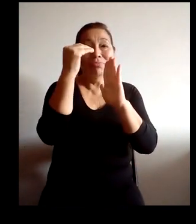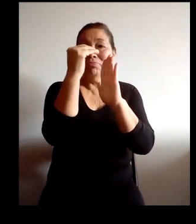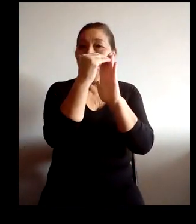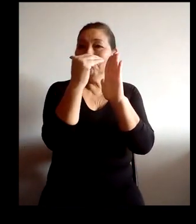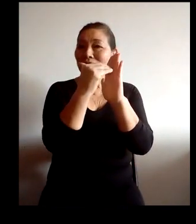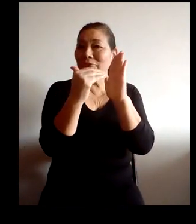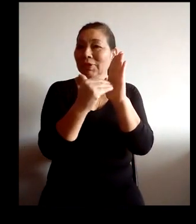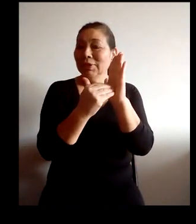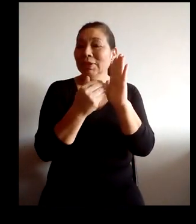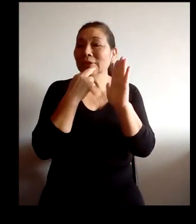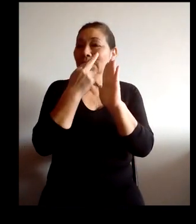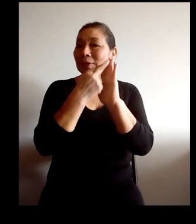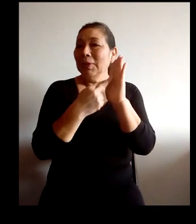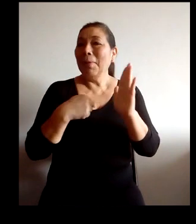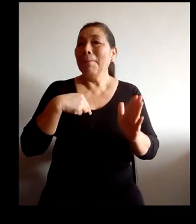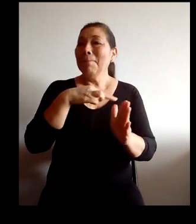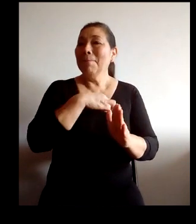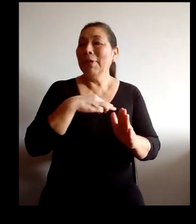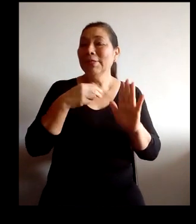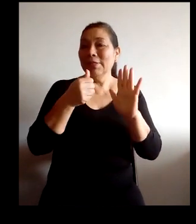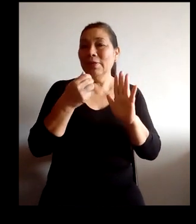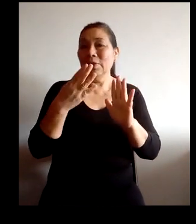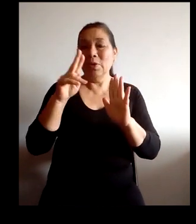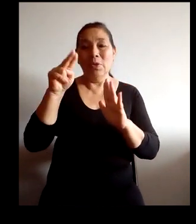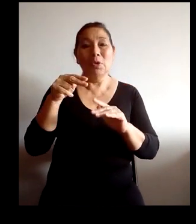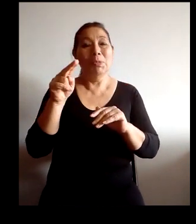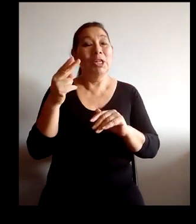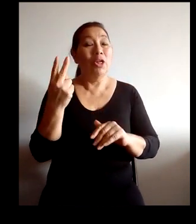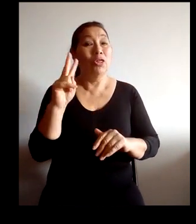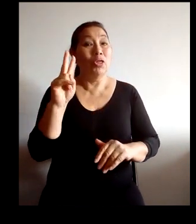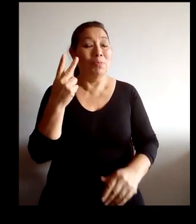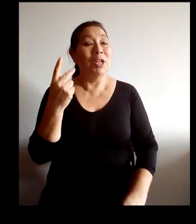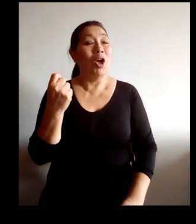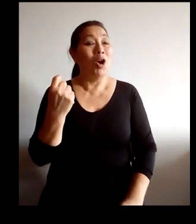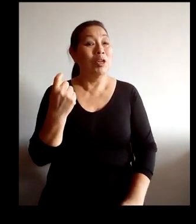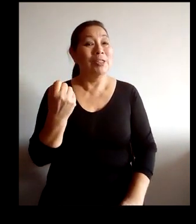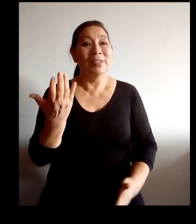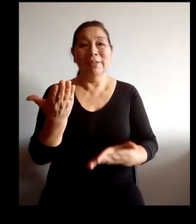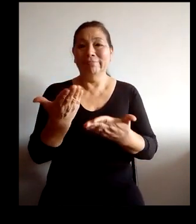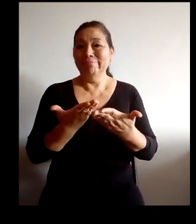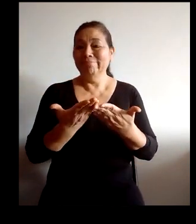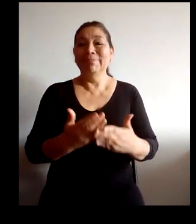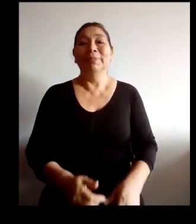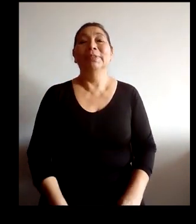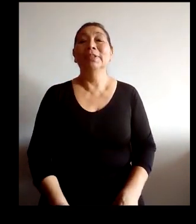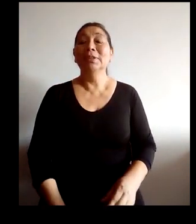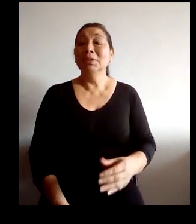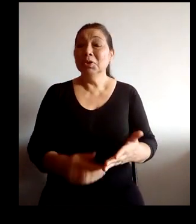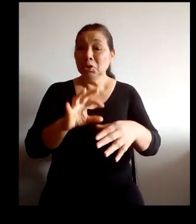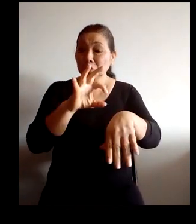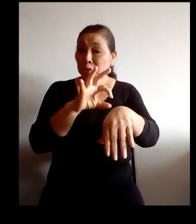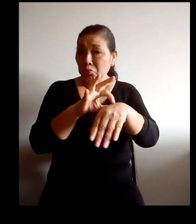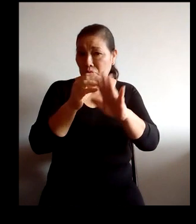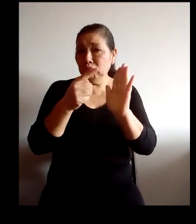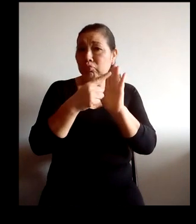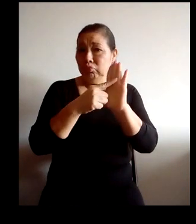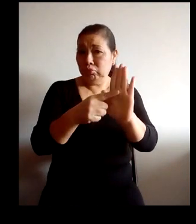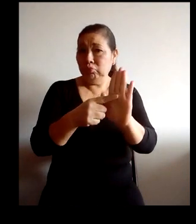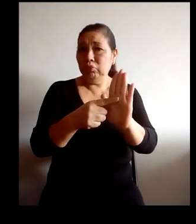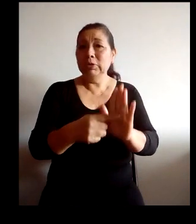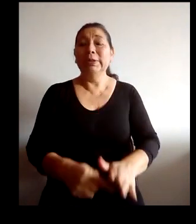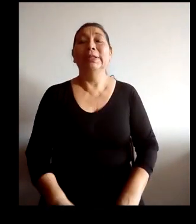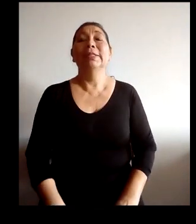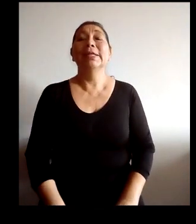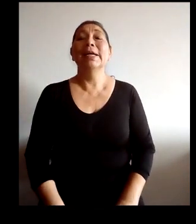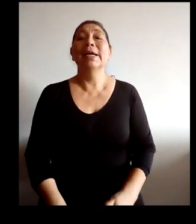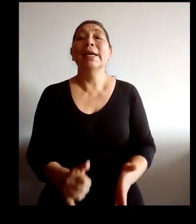está, este es el protocolo médico, y el protocolo médico establece que se debe practicar estudios potenciales evocados auditivos que